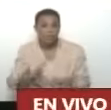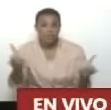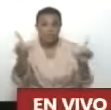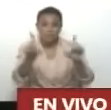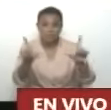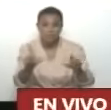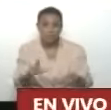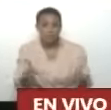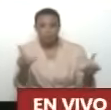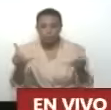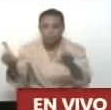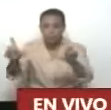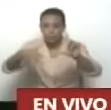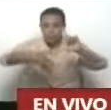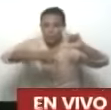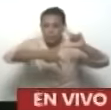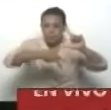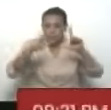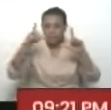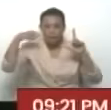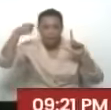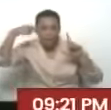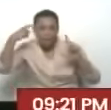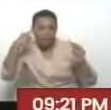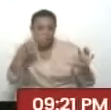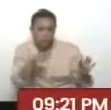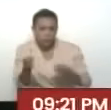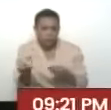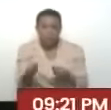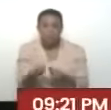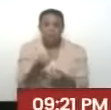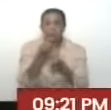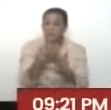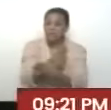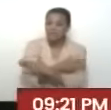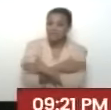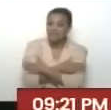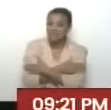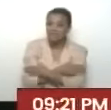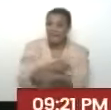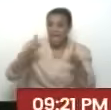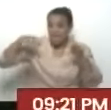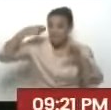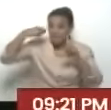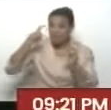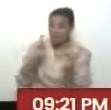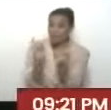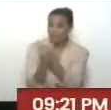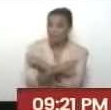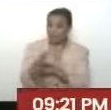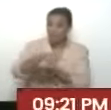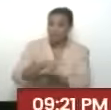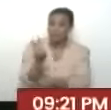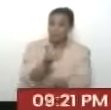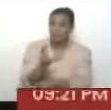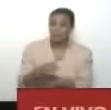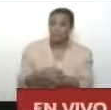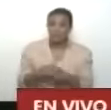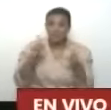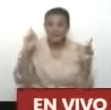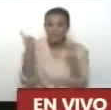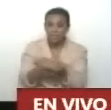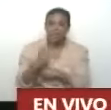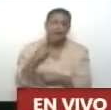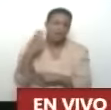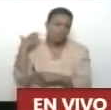UNEARTE. ¿Vas a ser cineasta? Sí. Buenísimo. El cine está transformándose, cambiando. Está el cine